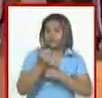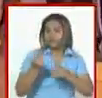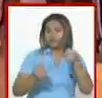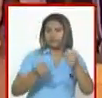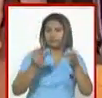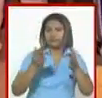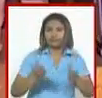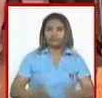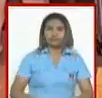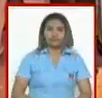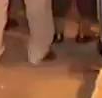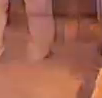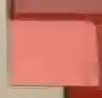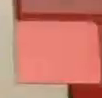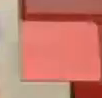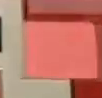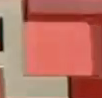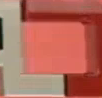peligrosa